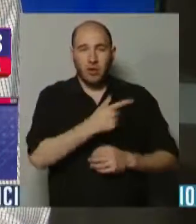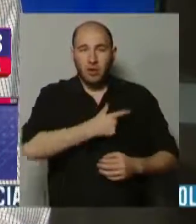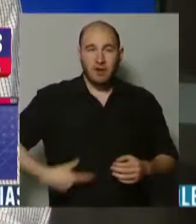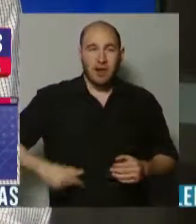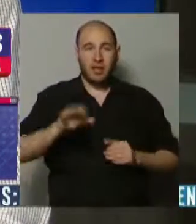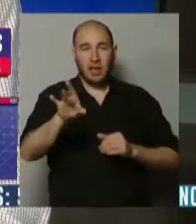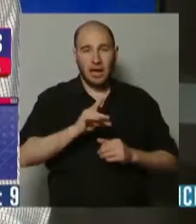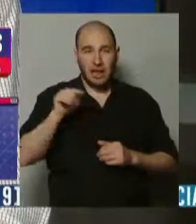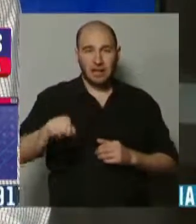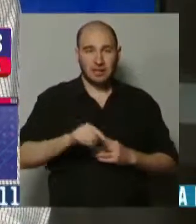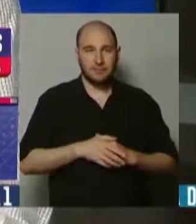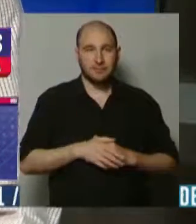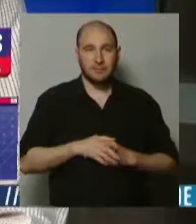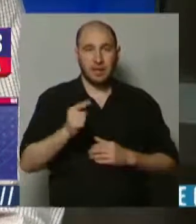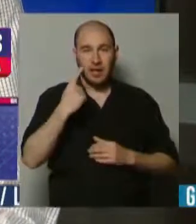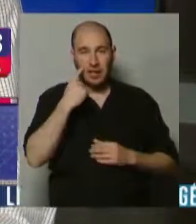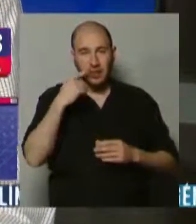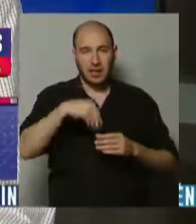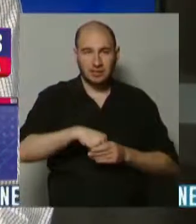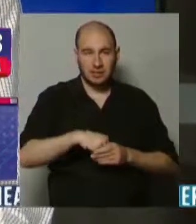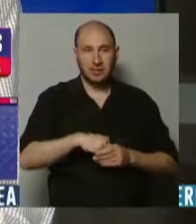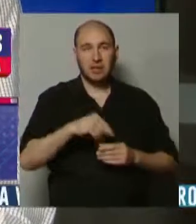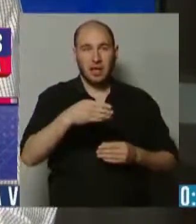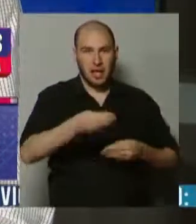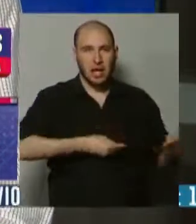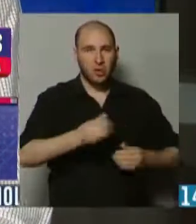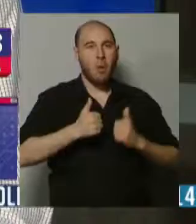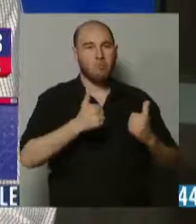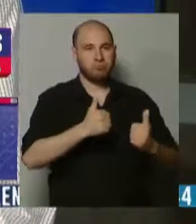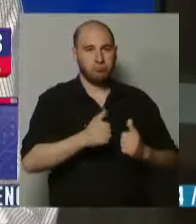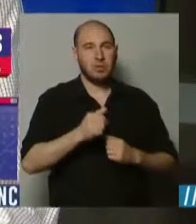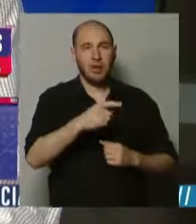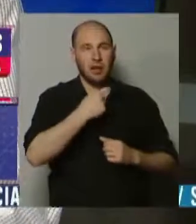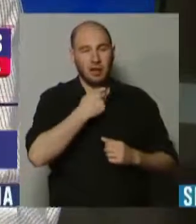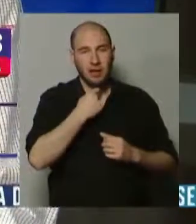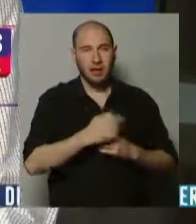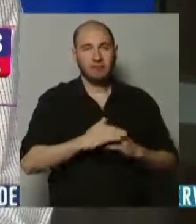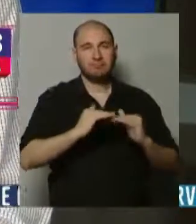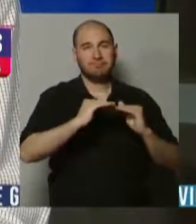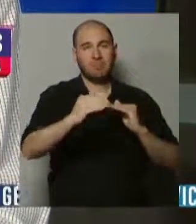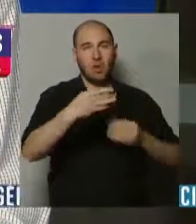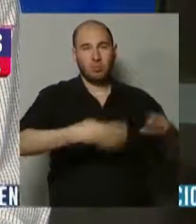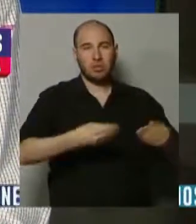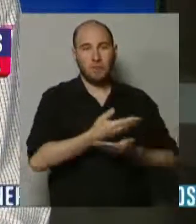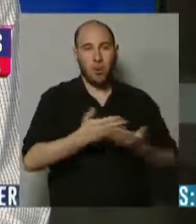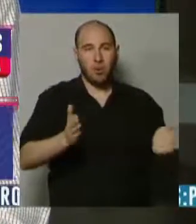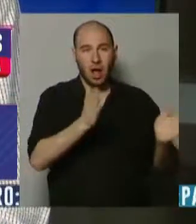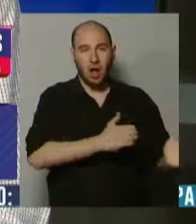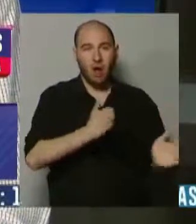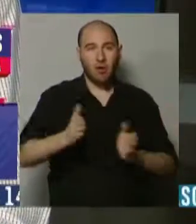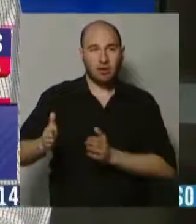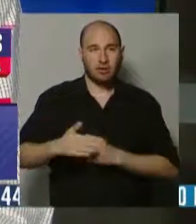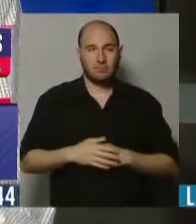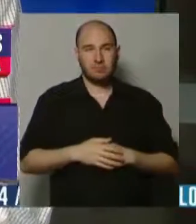gobernador electo es intendente, ha tenido una muy buena gestión, ha intentado mantener las cuentas públicas relativamente